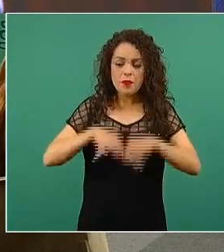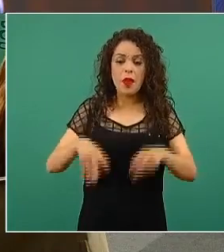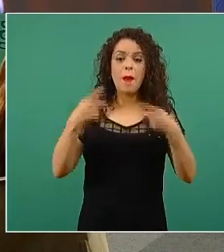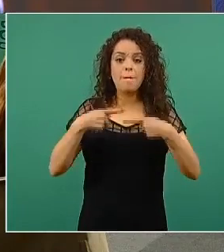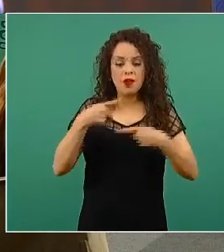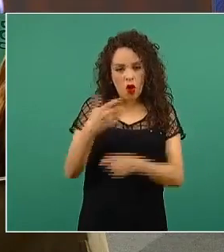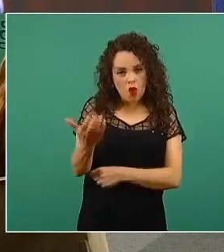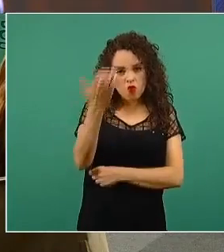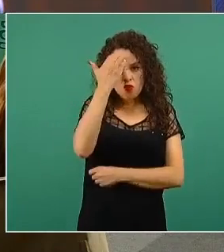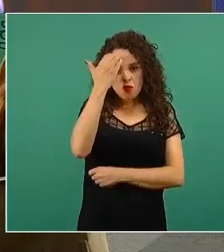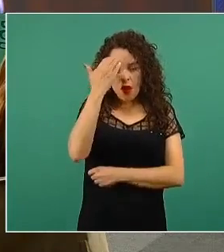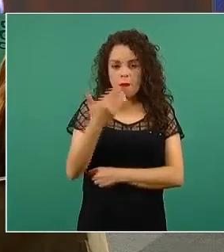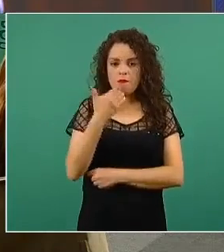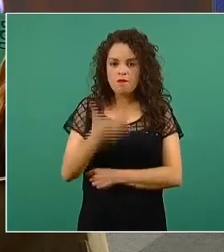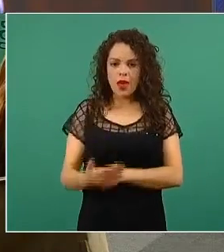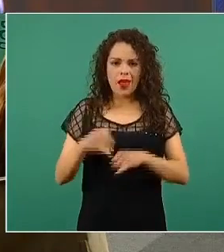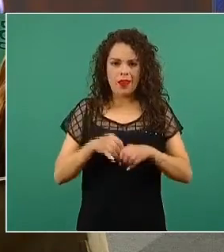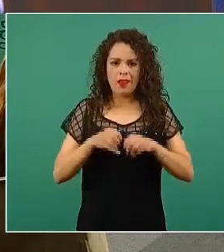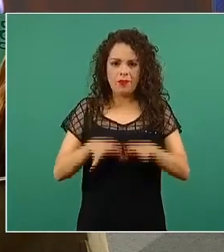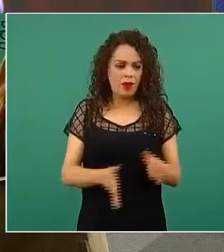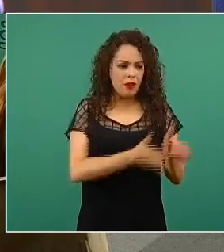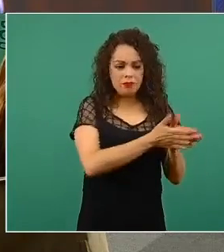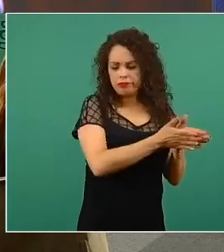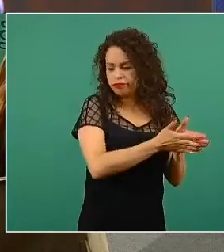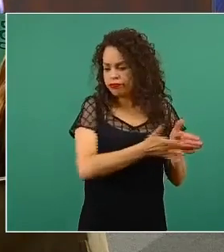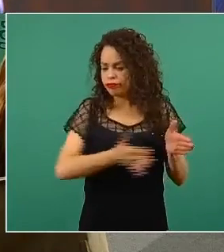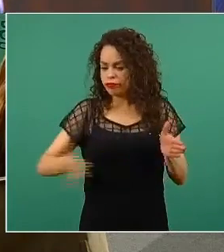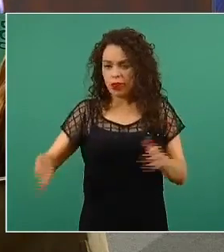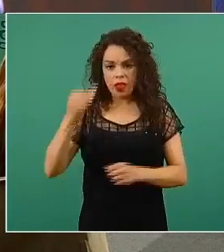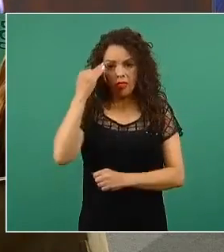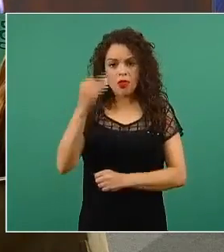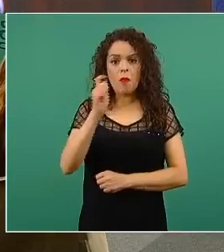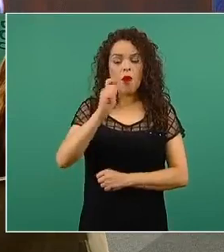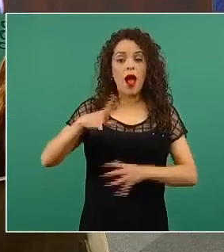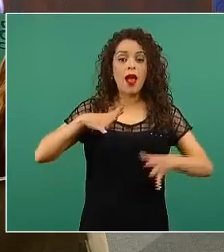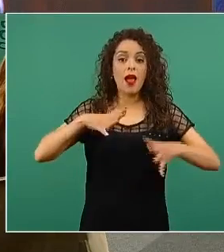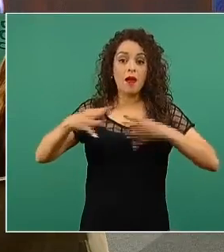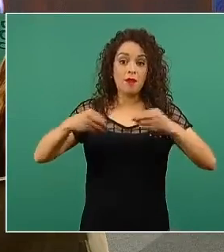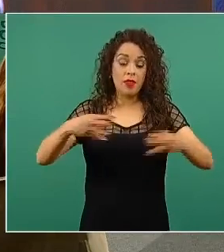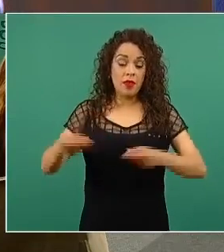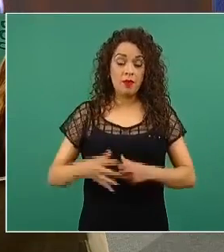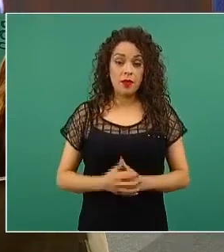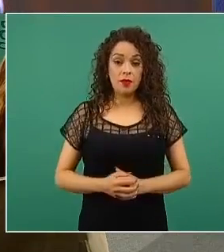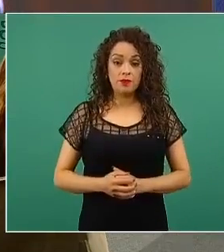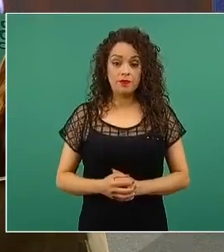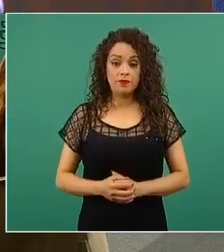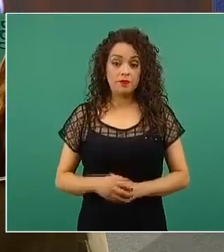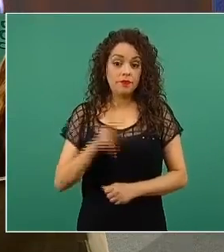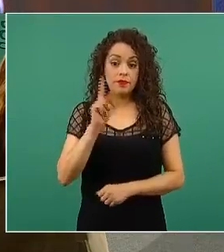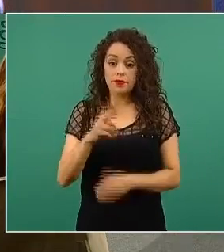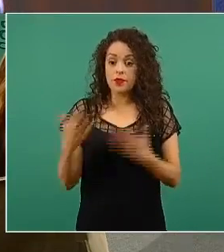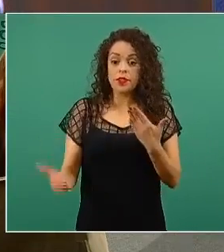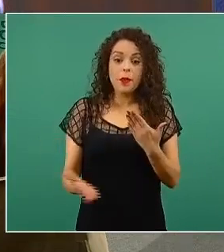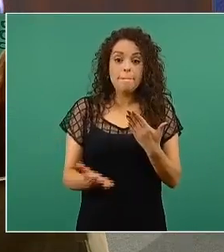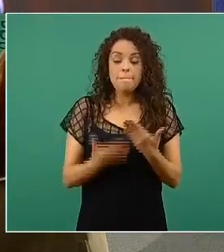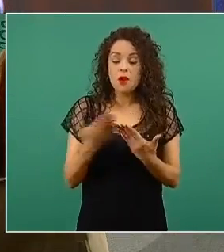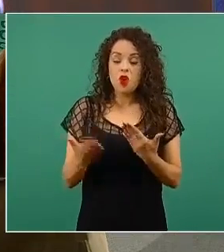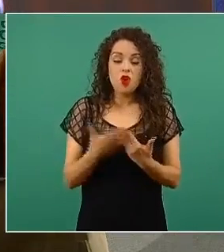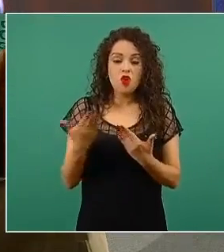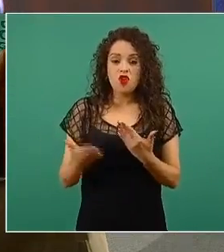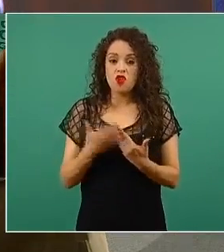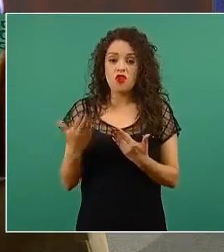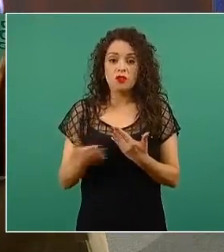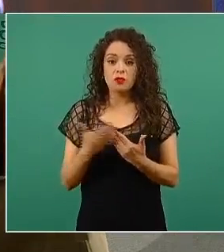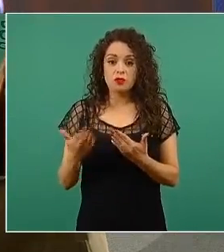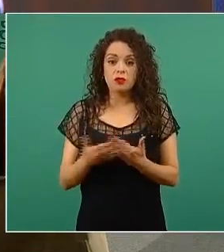bien informadas a lo largo de toda la epidemia. Fueron pocos, en realidad fueron pocos los días en los que